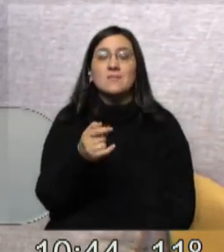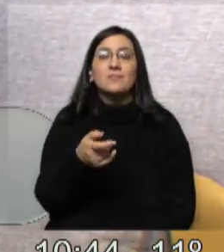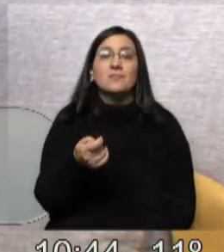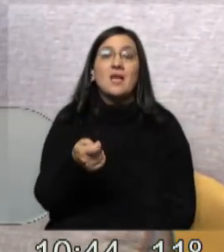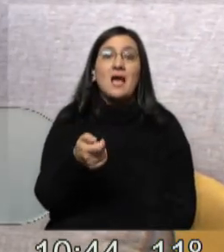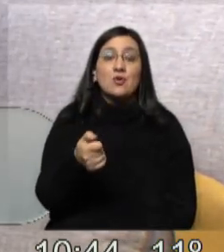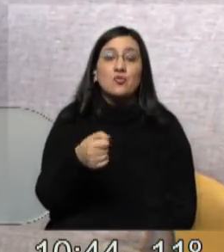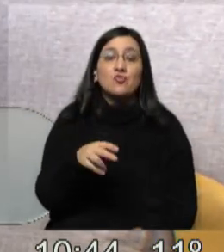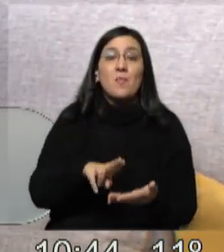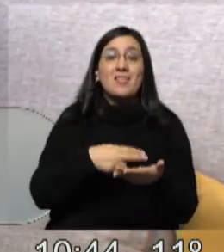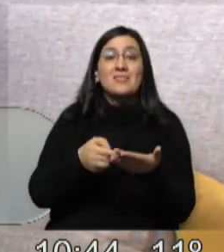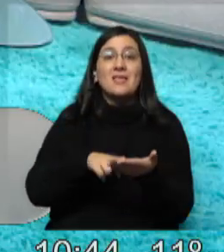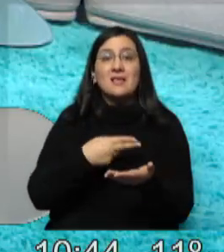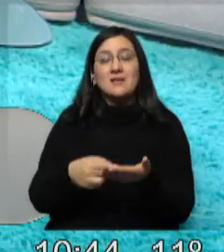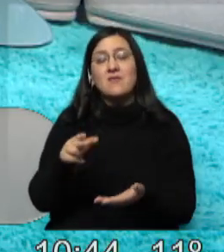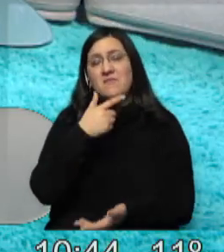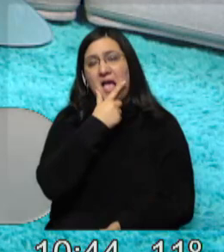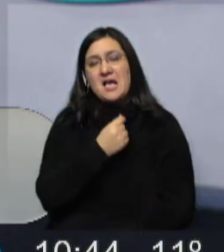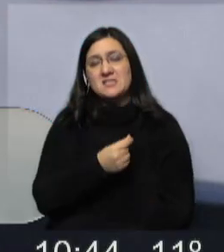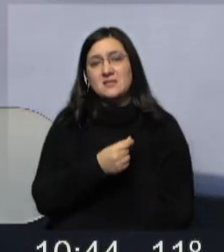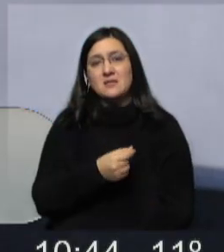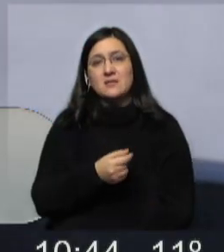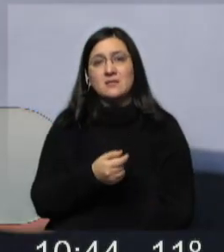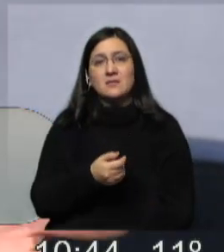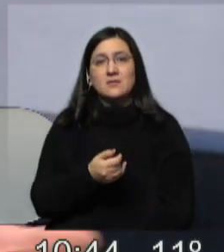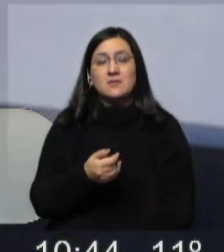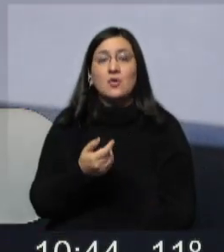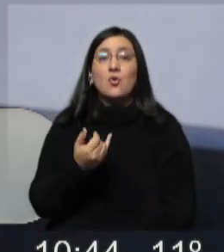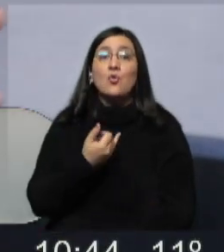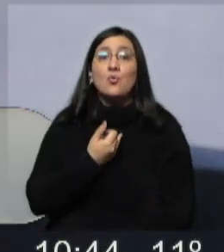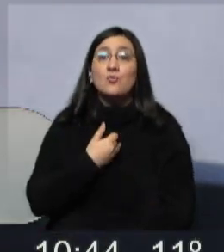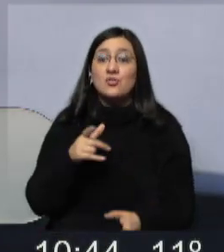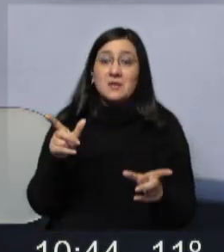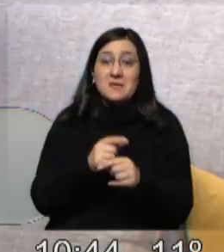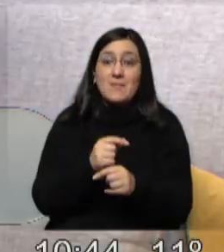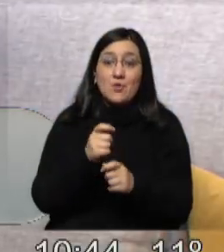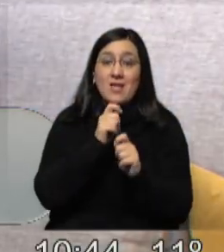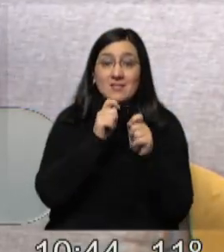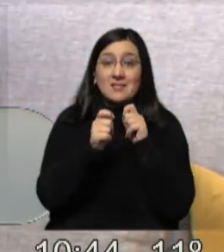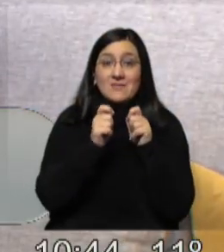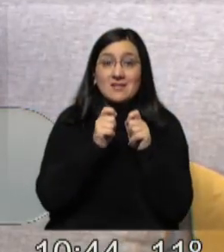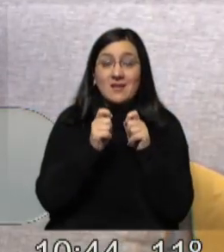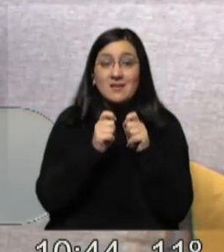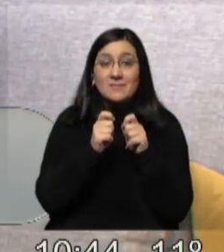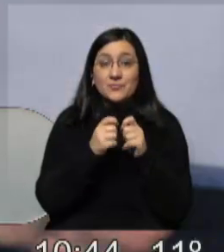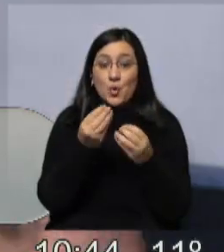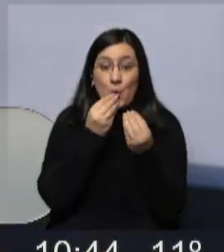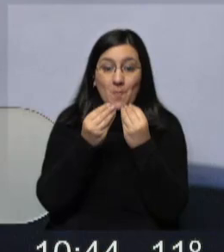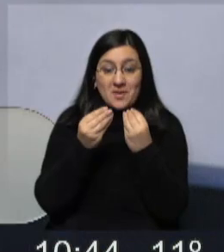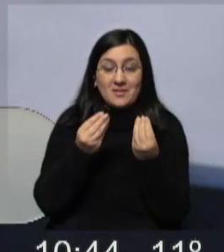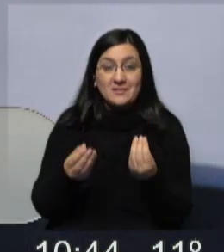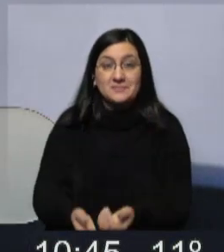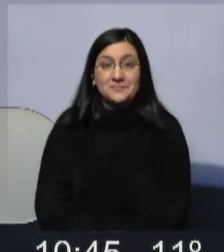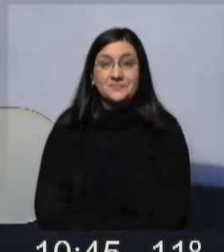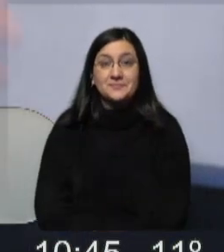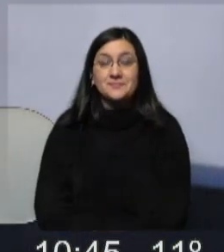y huevo frito. Fue muy sencillo. Producción. ¿Cómo no estábamos acá terminando la nota con un cocinero? Con